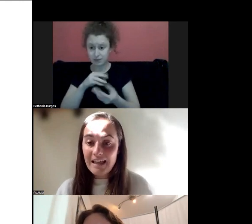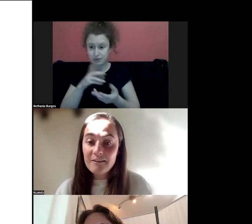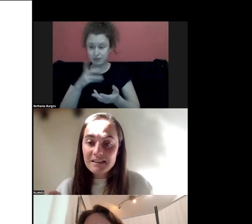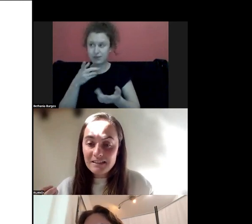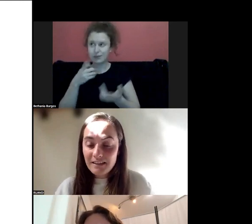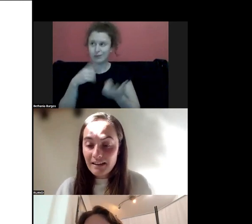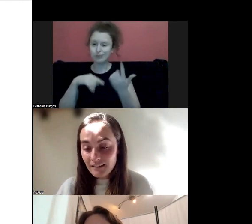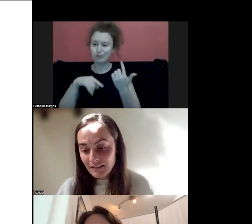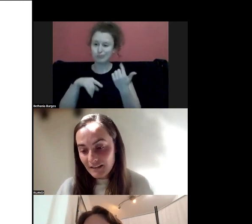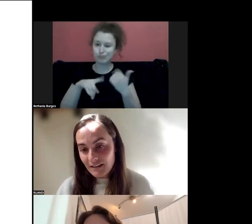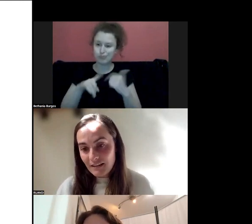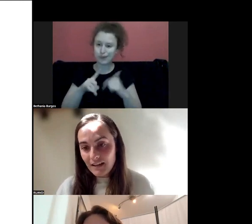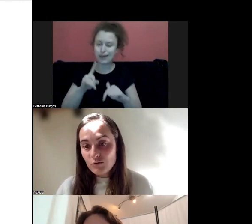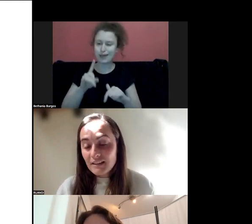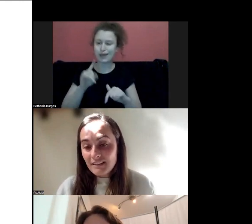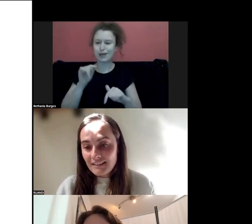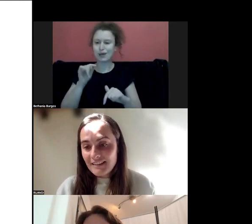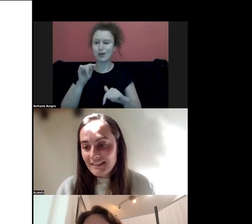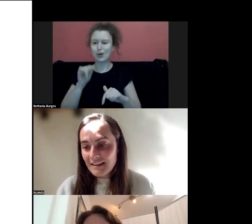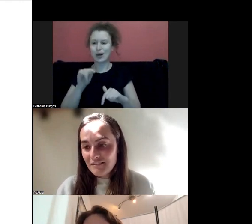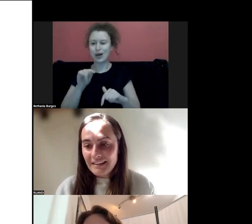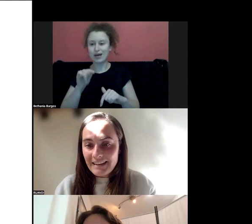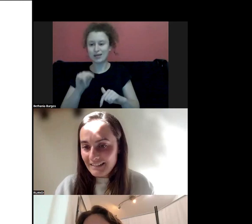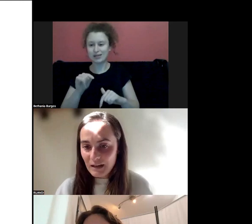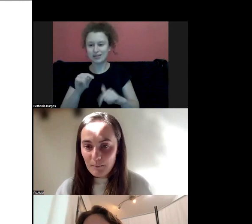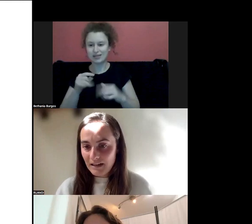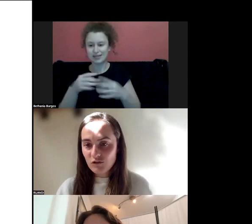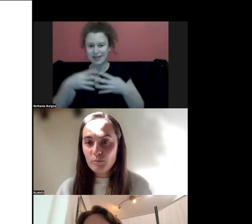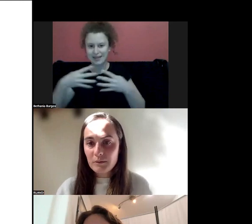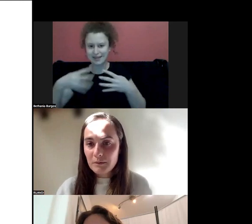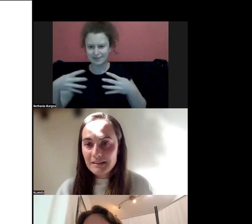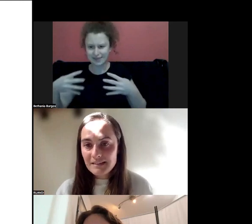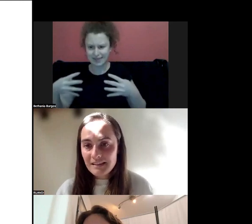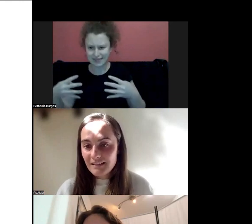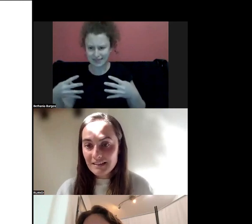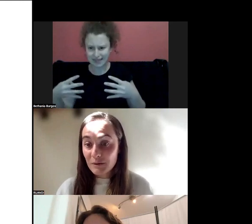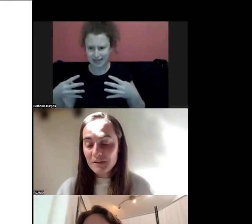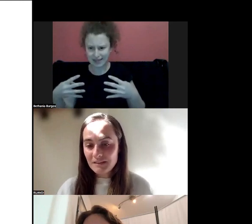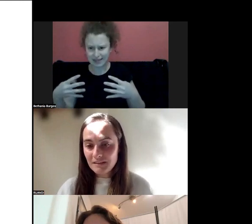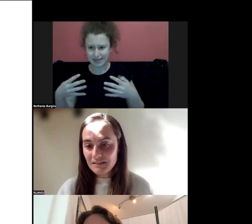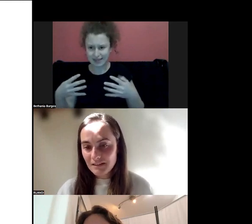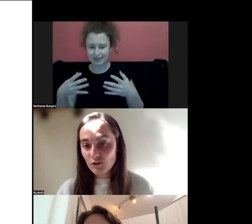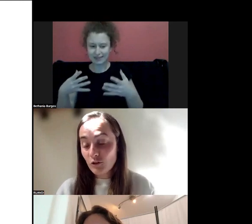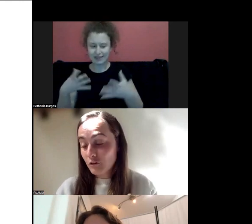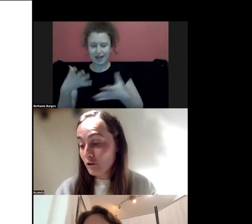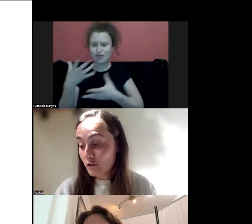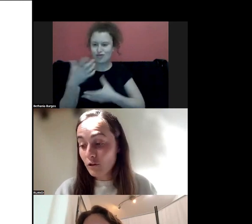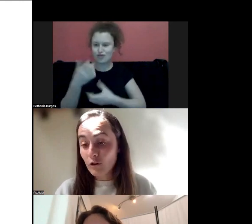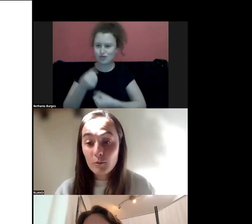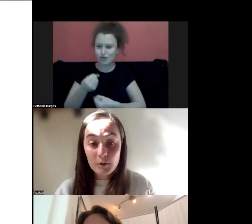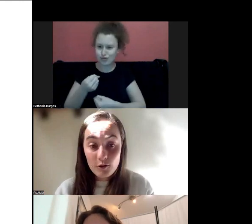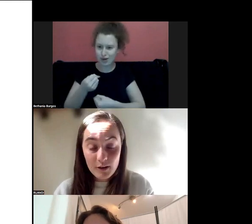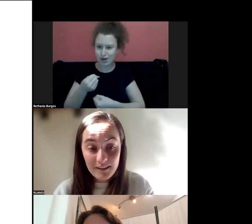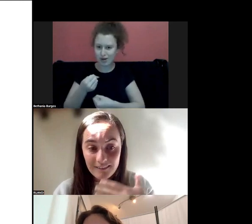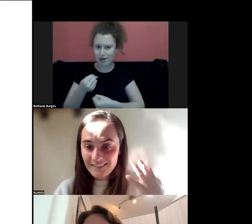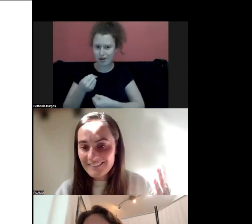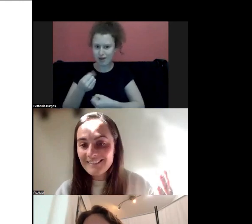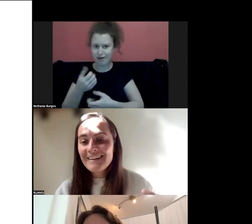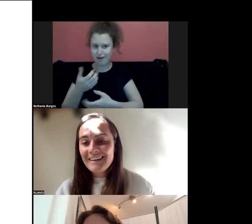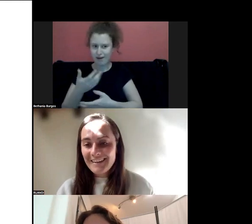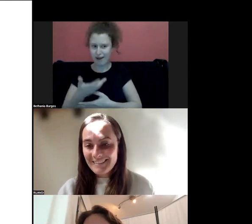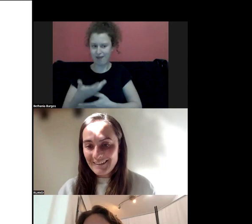¿no? O sea, la diversidad es una estrategia fantástica para la supervivencia de las especies. Eso lo digo como